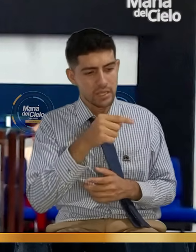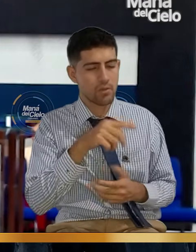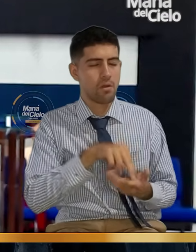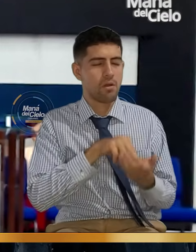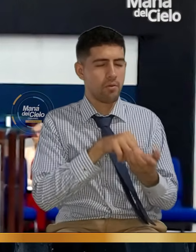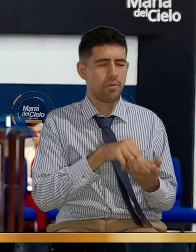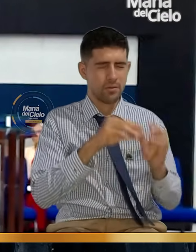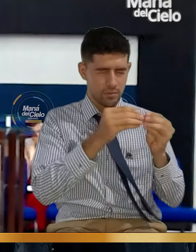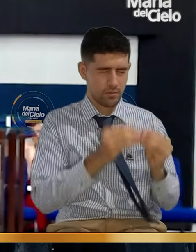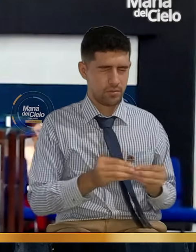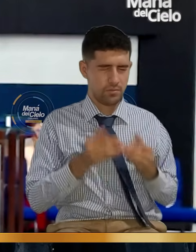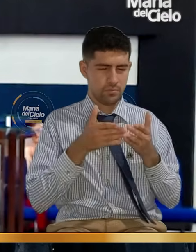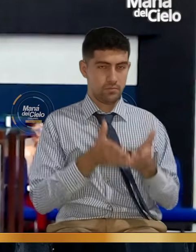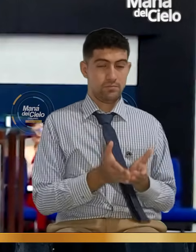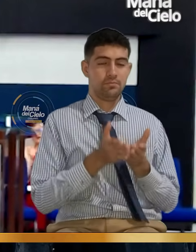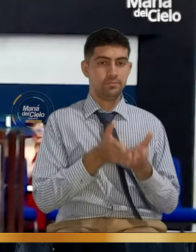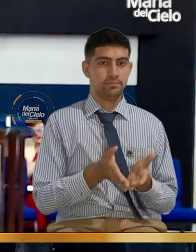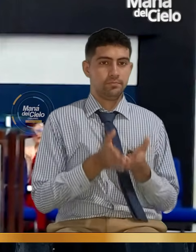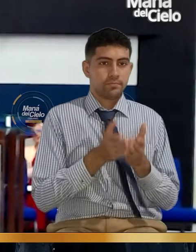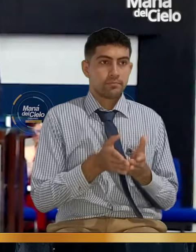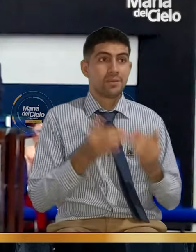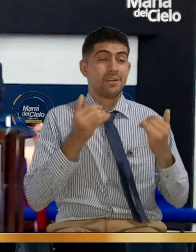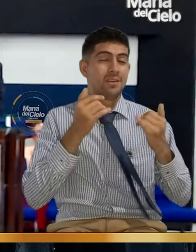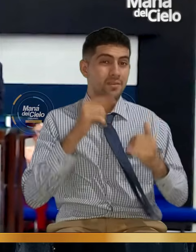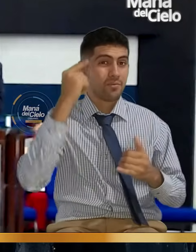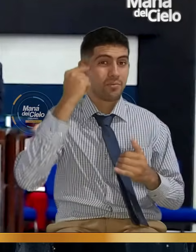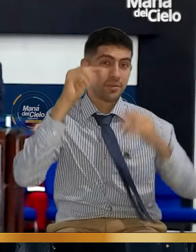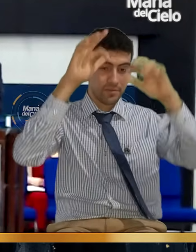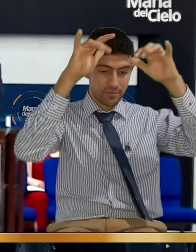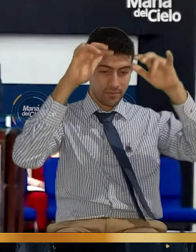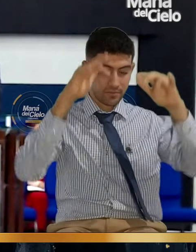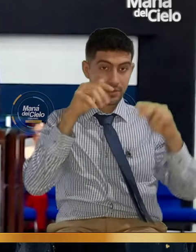Repito, hermano, Cristo viene.